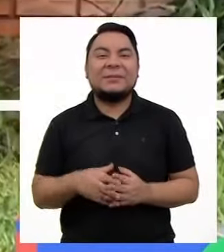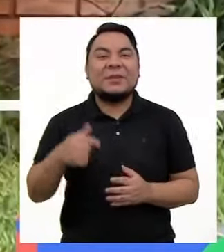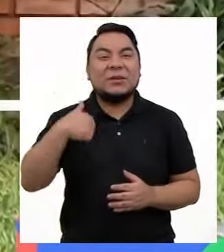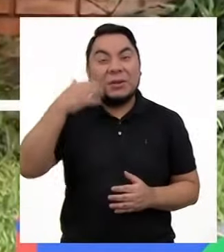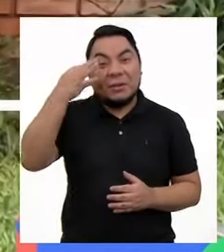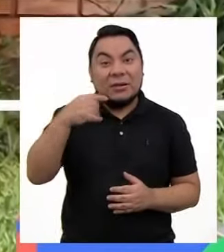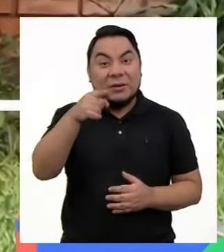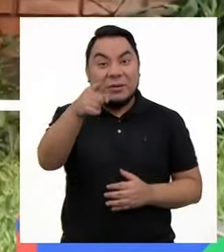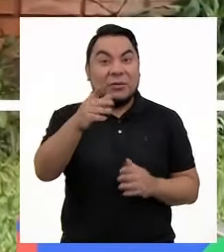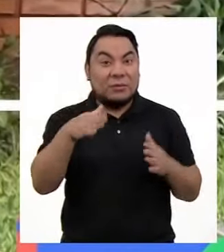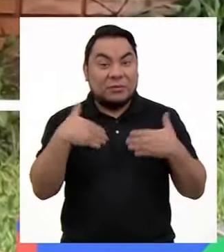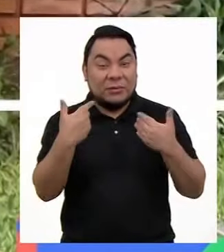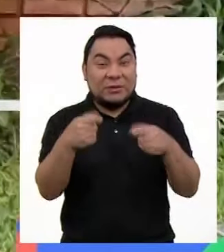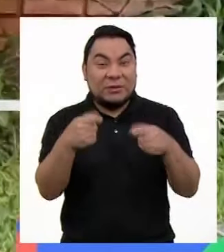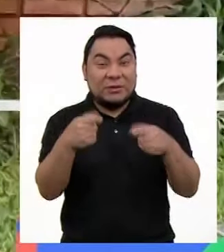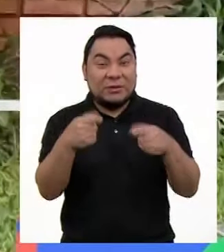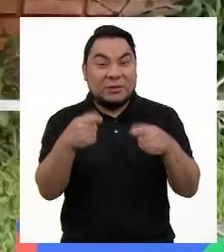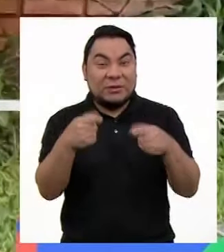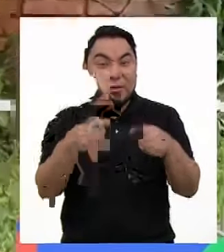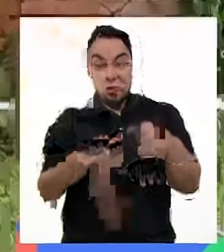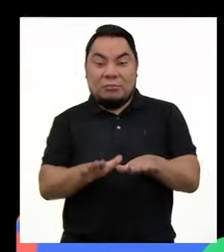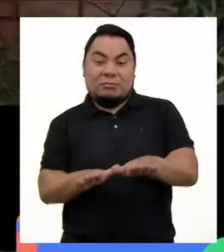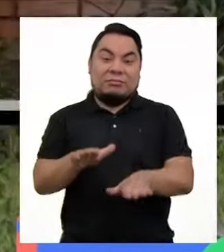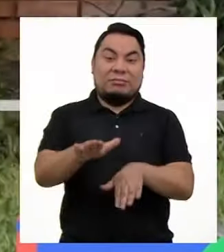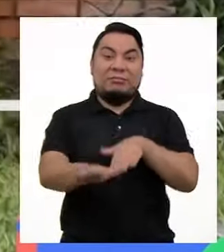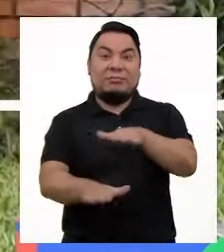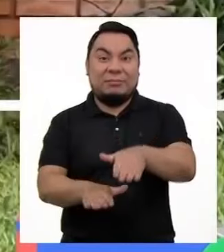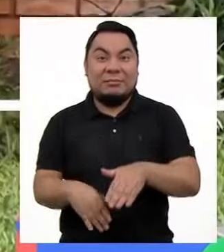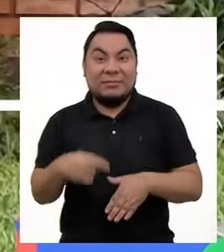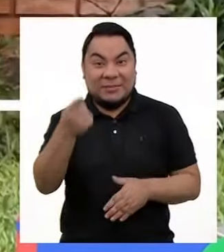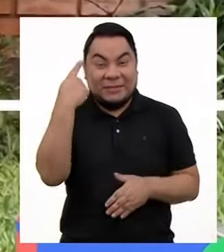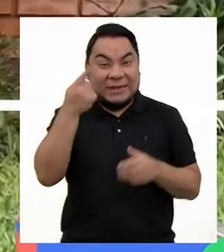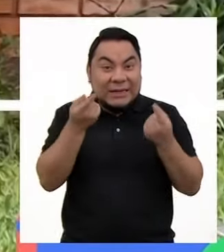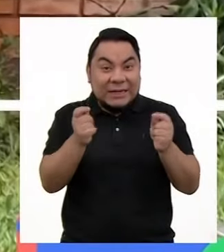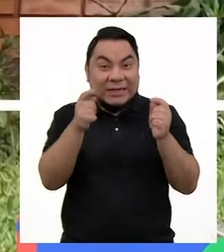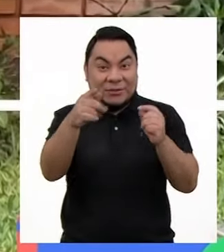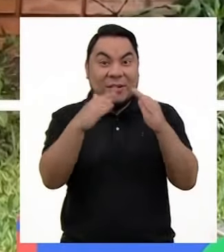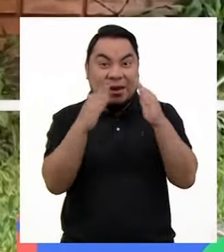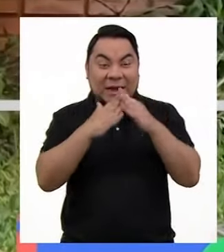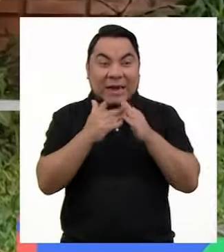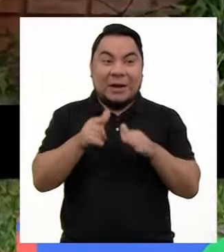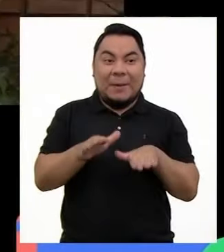Que tú también puedes ser un gran. ¿Qué te parece si lo intentas en casa?